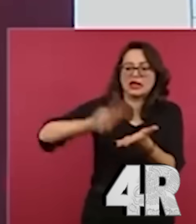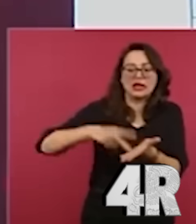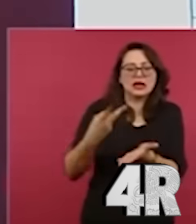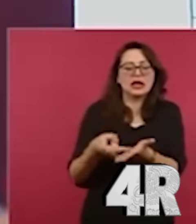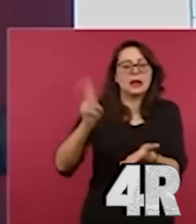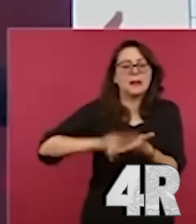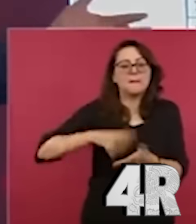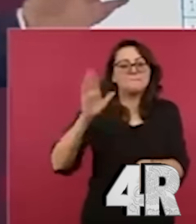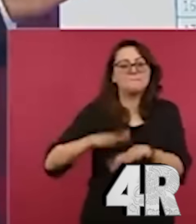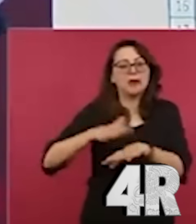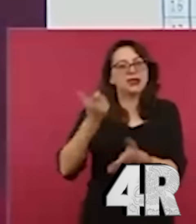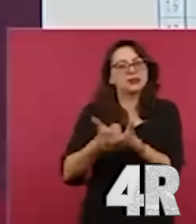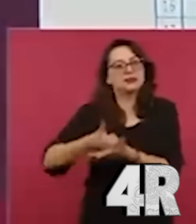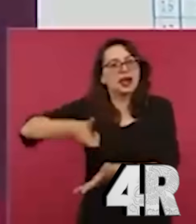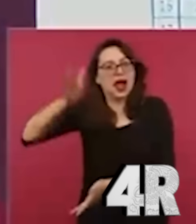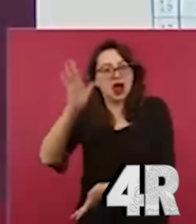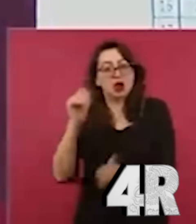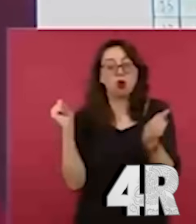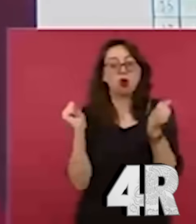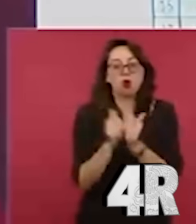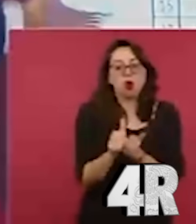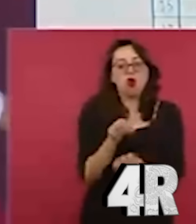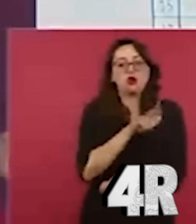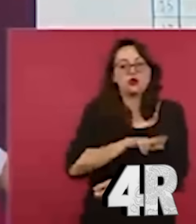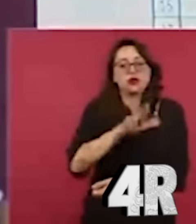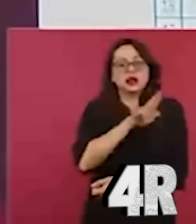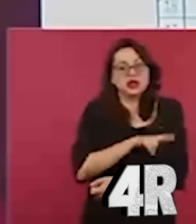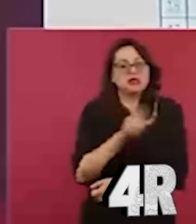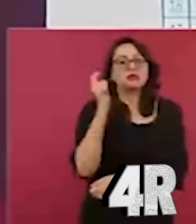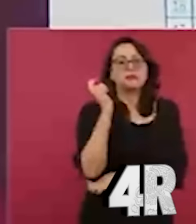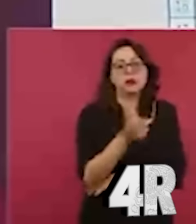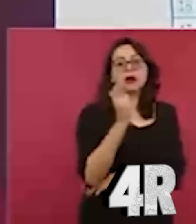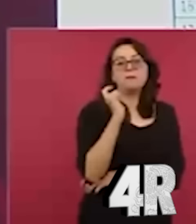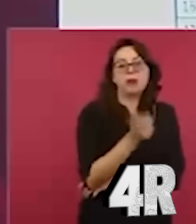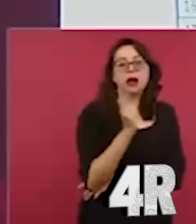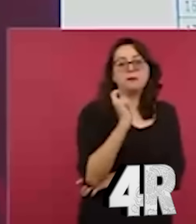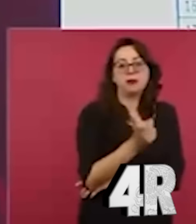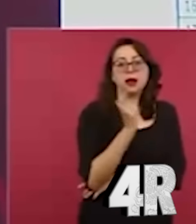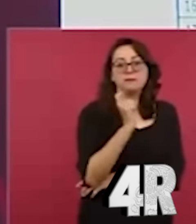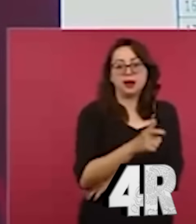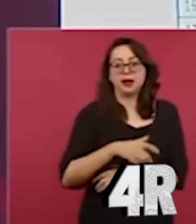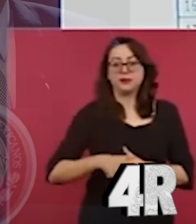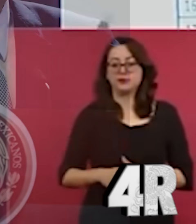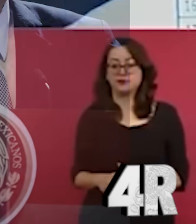todo lo que ya pagó el gobierno en años pasados, pero deshacernos de esta deuda